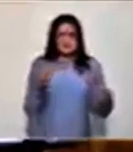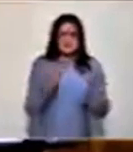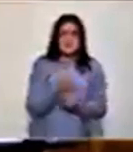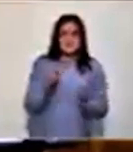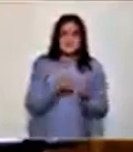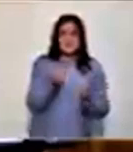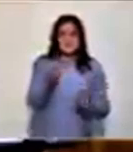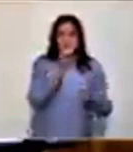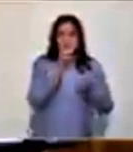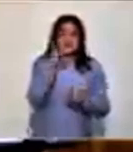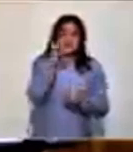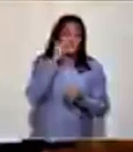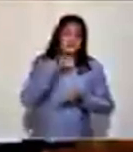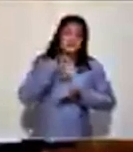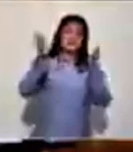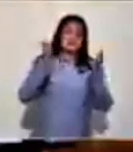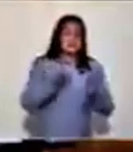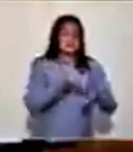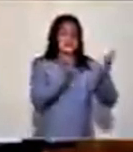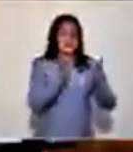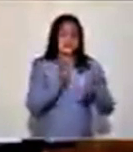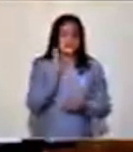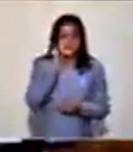Pásenle otra botella de vino Vega Sicilia